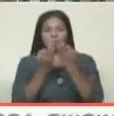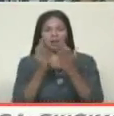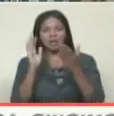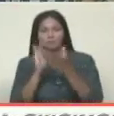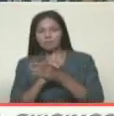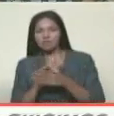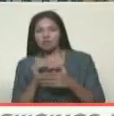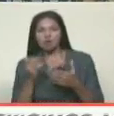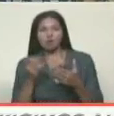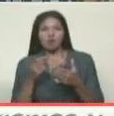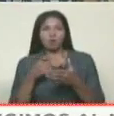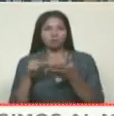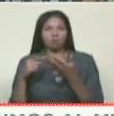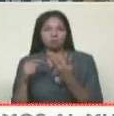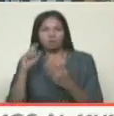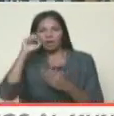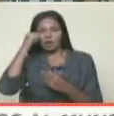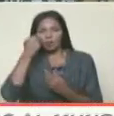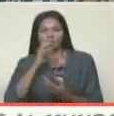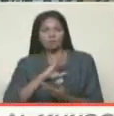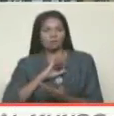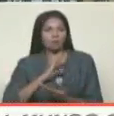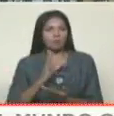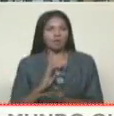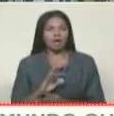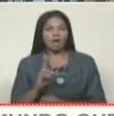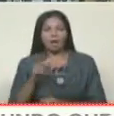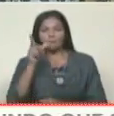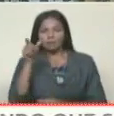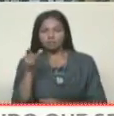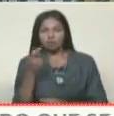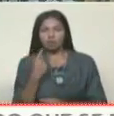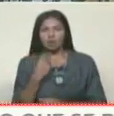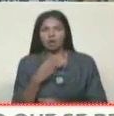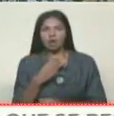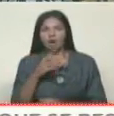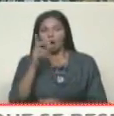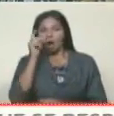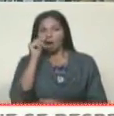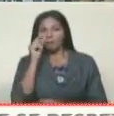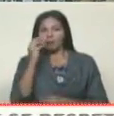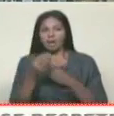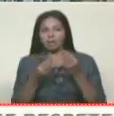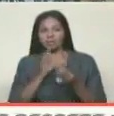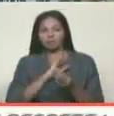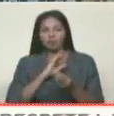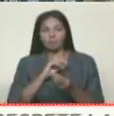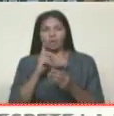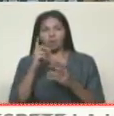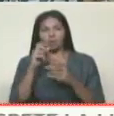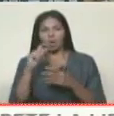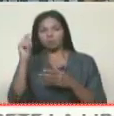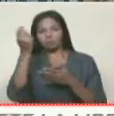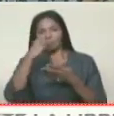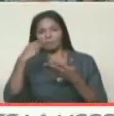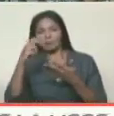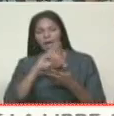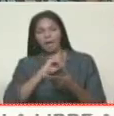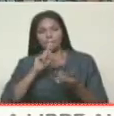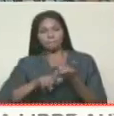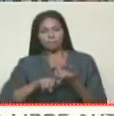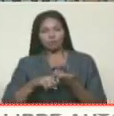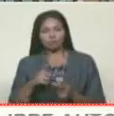amigos, situaciones que recuerda Fruto. O sea, en este mismo momento Fruto ha hecho un nuevo retrato de su esposa. Entonces, son